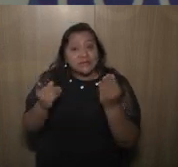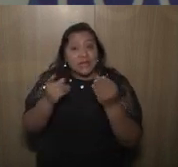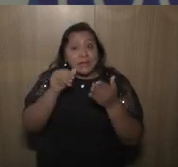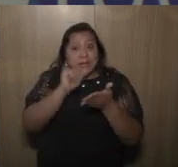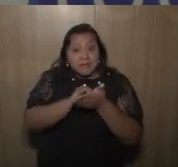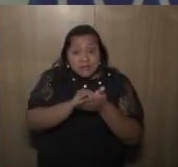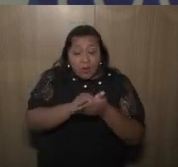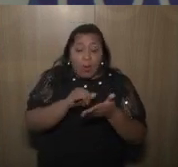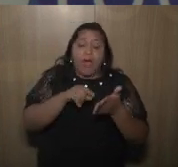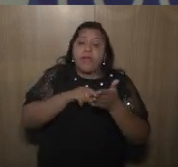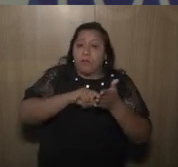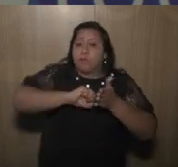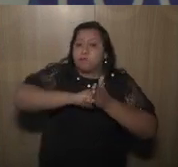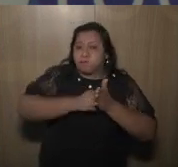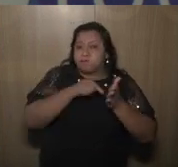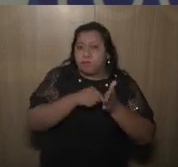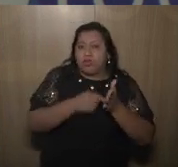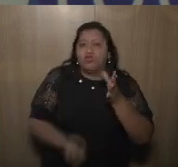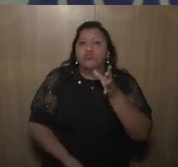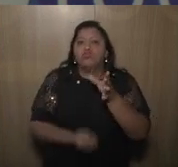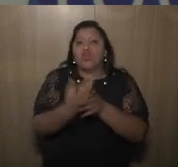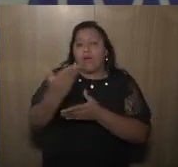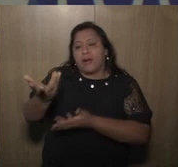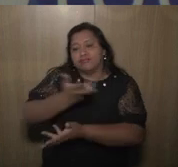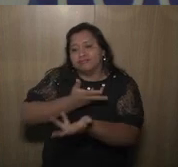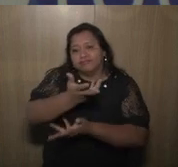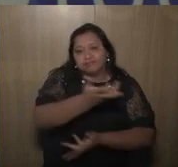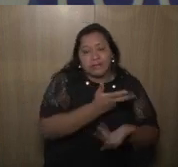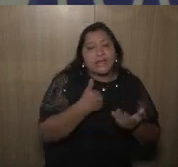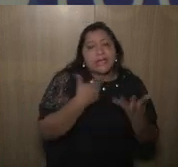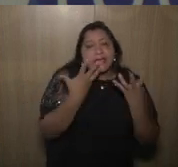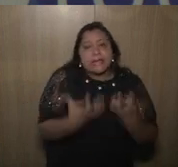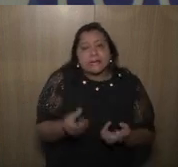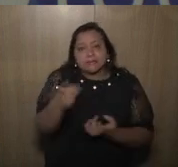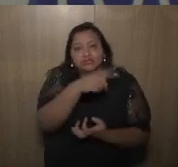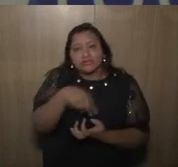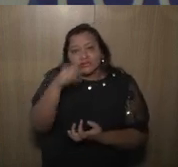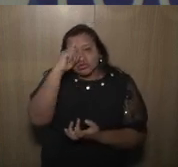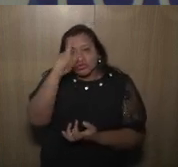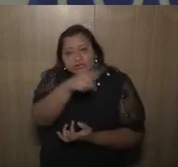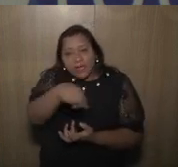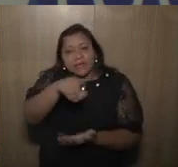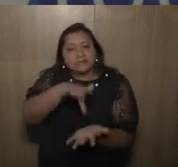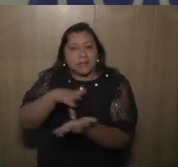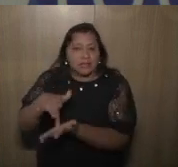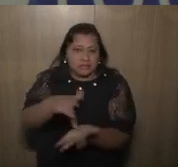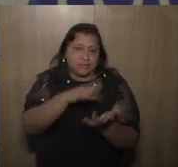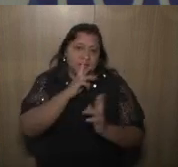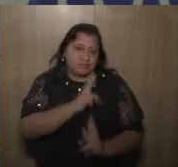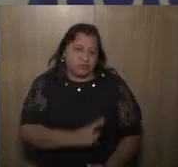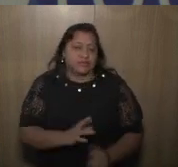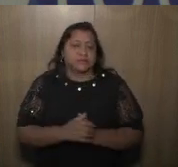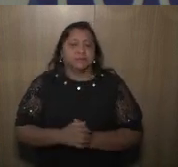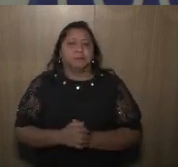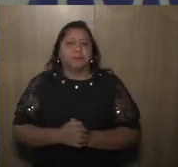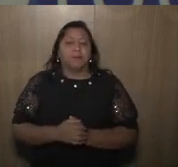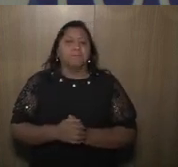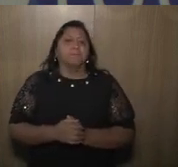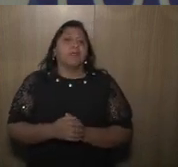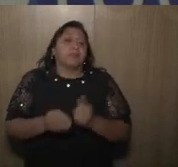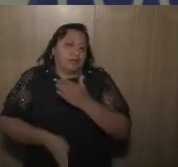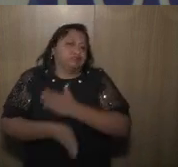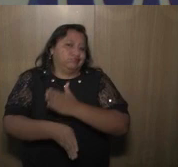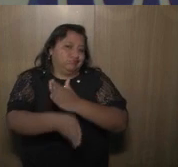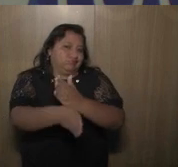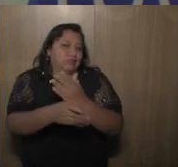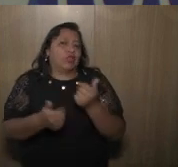pues más adelante tendremos una nueva interacción en la que queremos, por supuesto, que participen. Para seguir profundizando